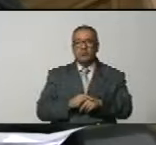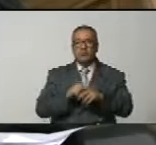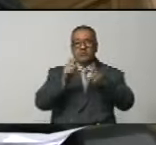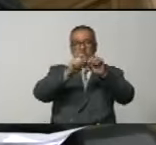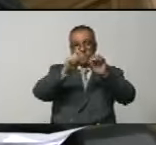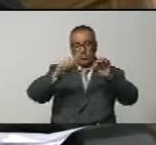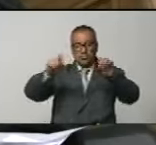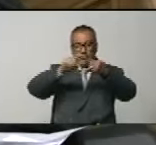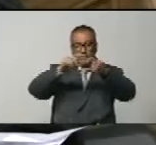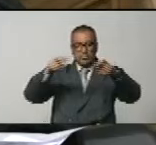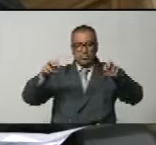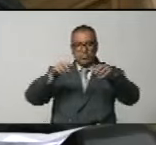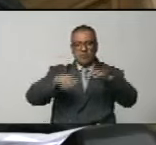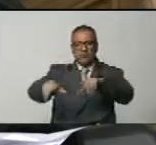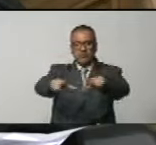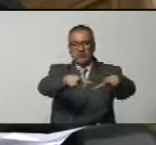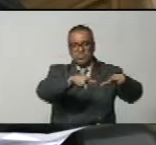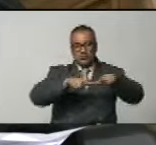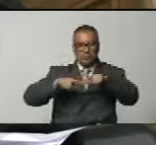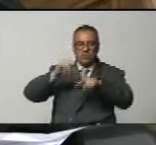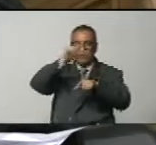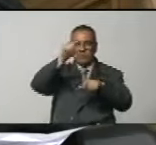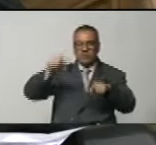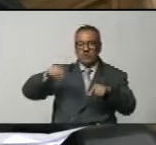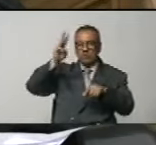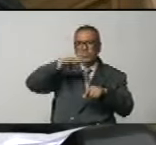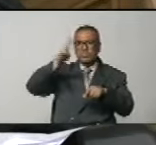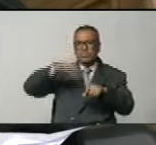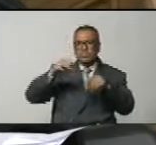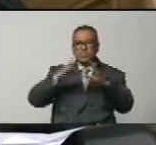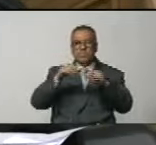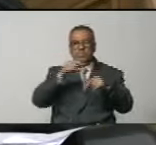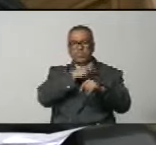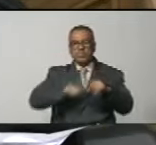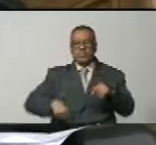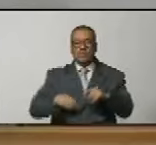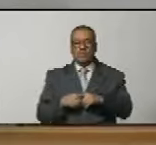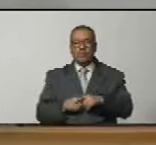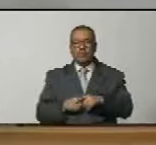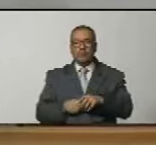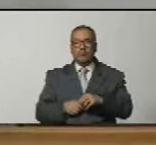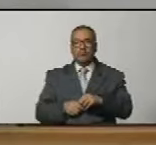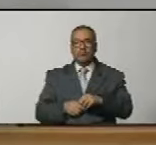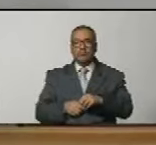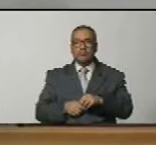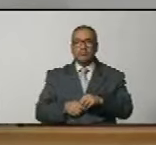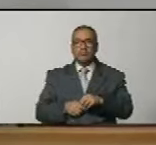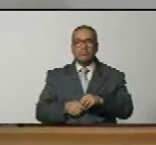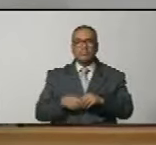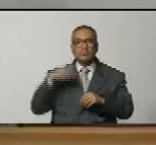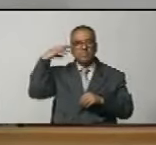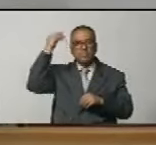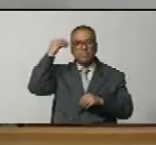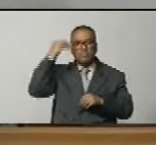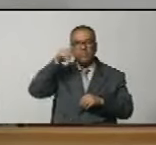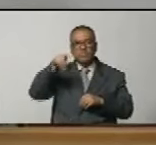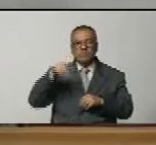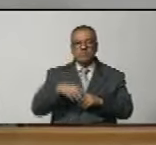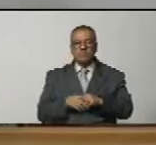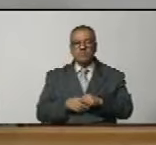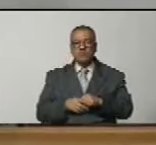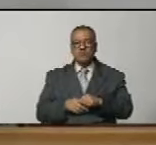epígrafe superficie del estado Guayana Ezequiva es todo ciudadano presidente en consideración